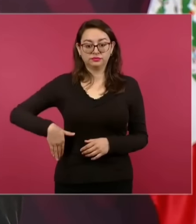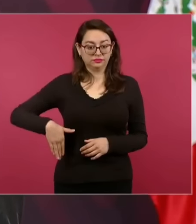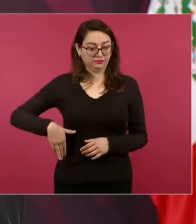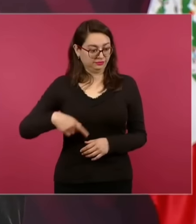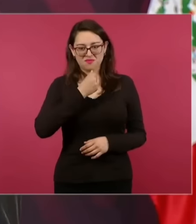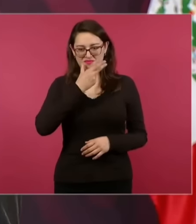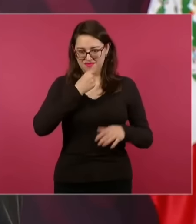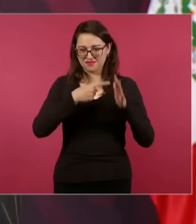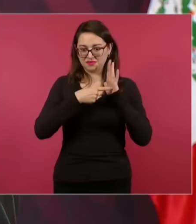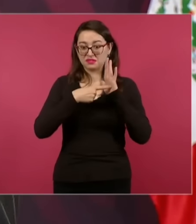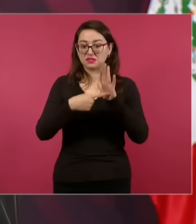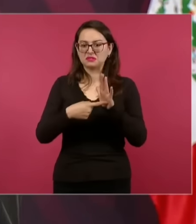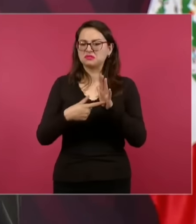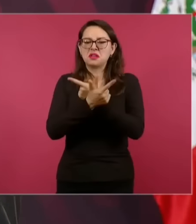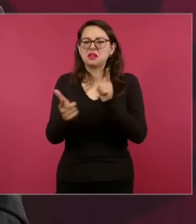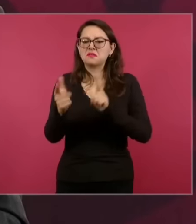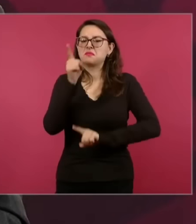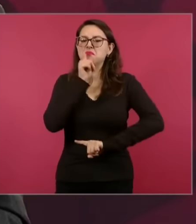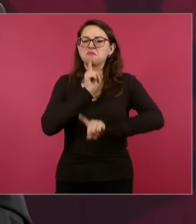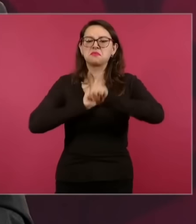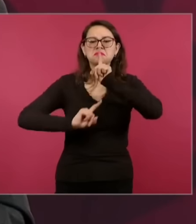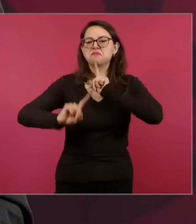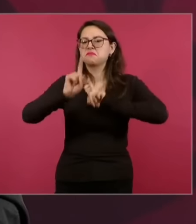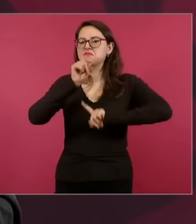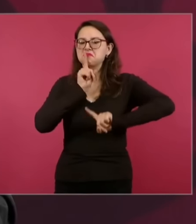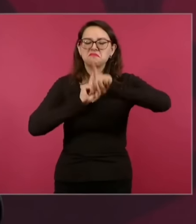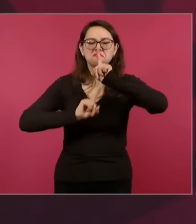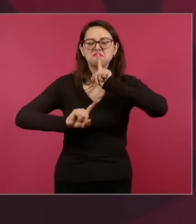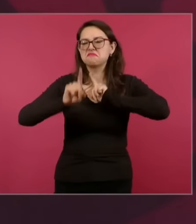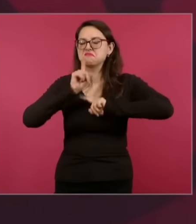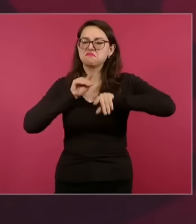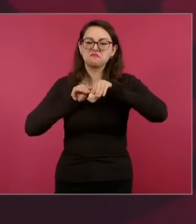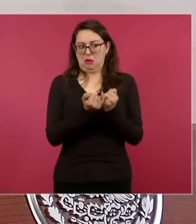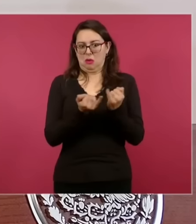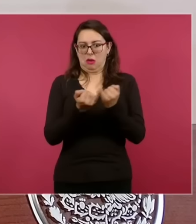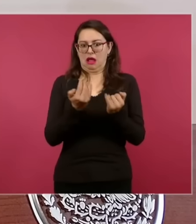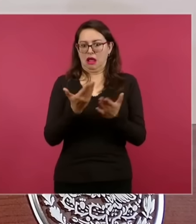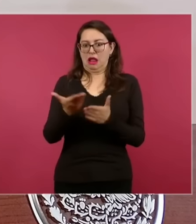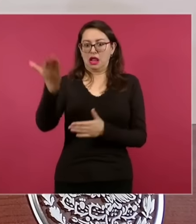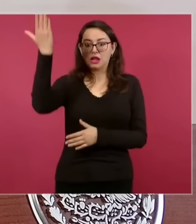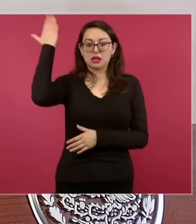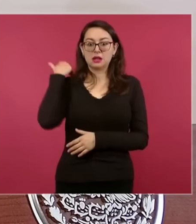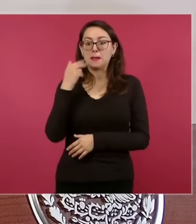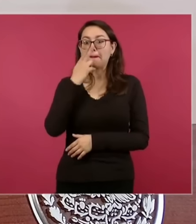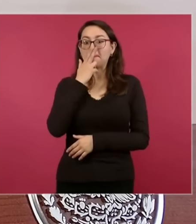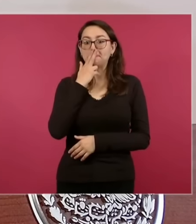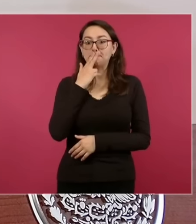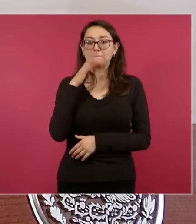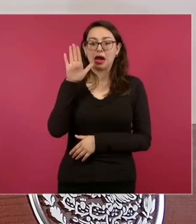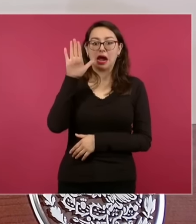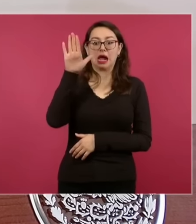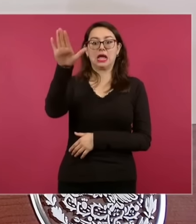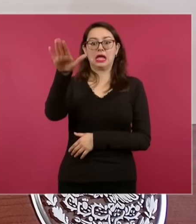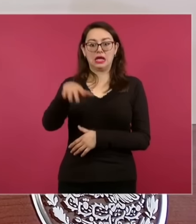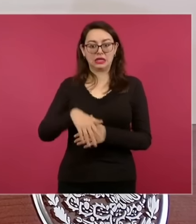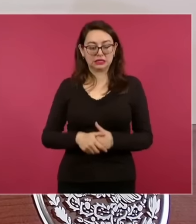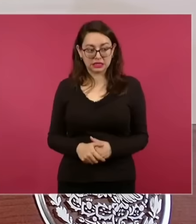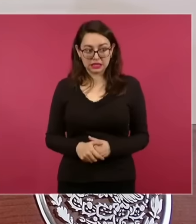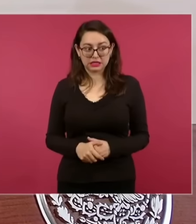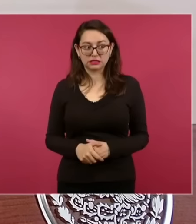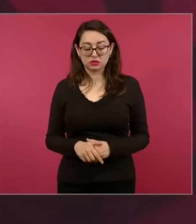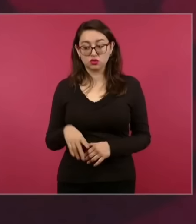más mentiras para poder avanzar. Eso era en la época de Hitler. Goebbels decía eso, una mentira que se repite muchas